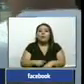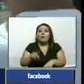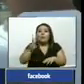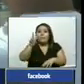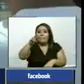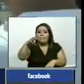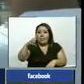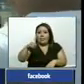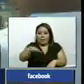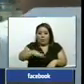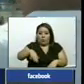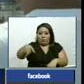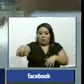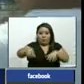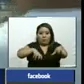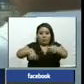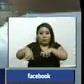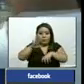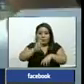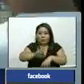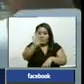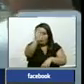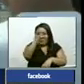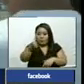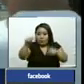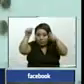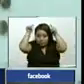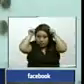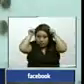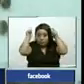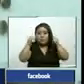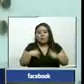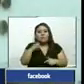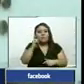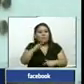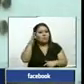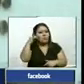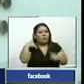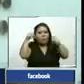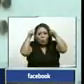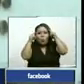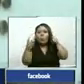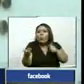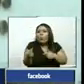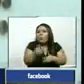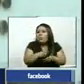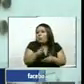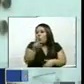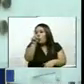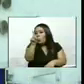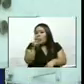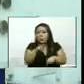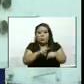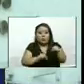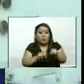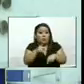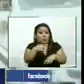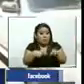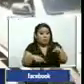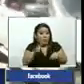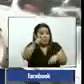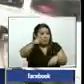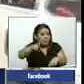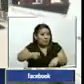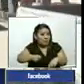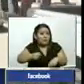estados de los 23 del país, informaron los gremios de enfermeras. Las enfermeras ganan en promedio el equivalente a $1.50 como salario mínimo